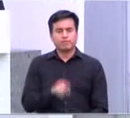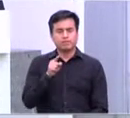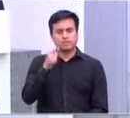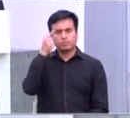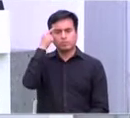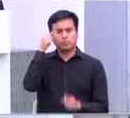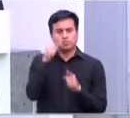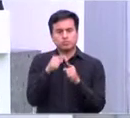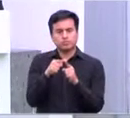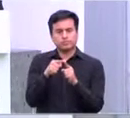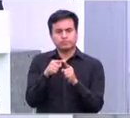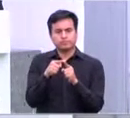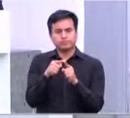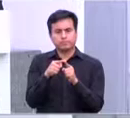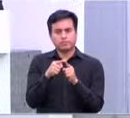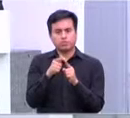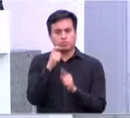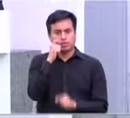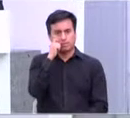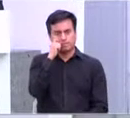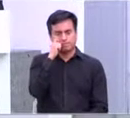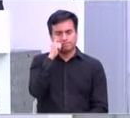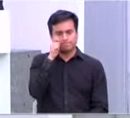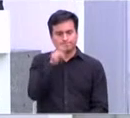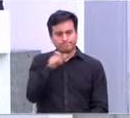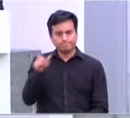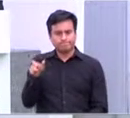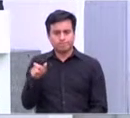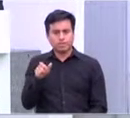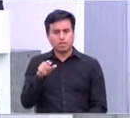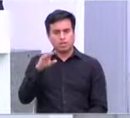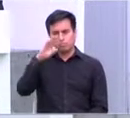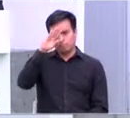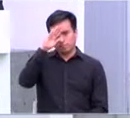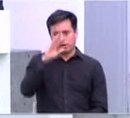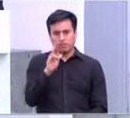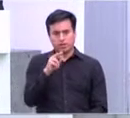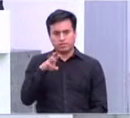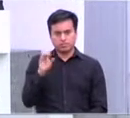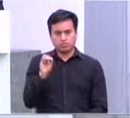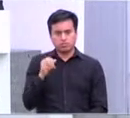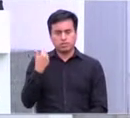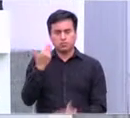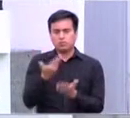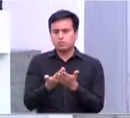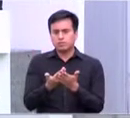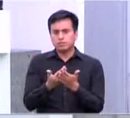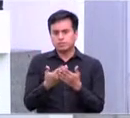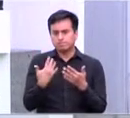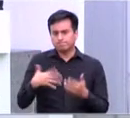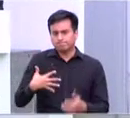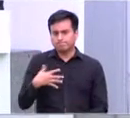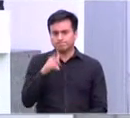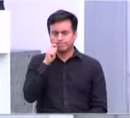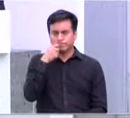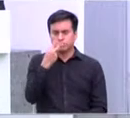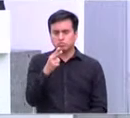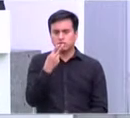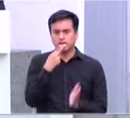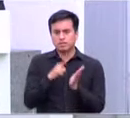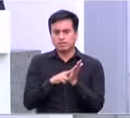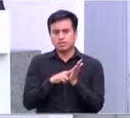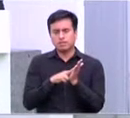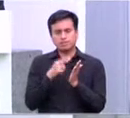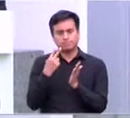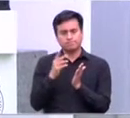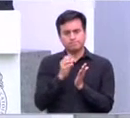este propósito de la humanidad el papá francisco ha dado un aporte significativo con su carta encíclica